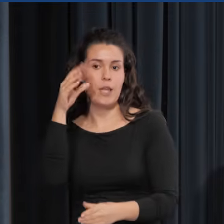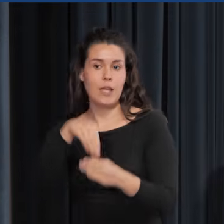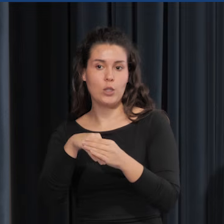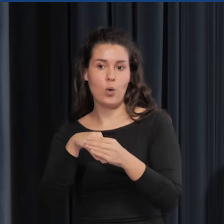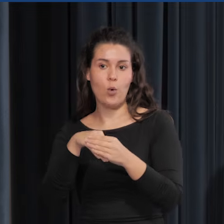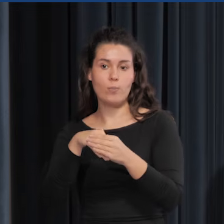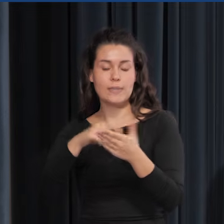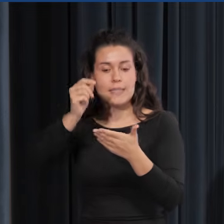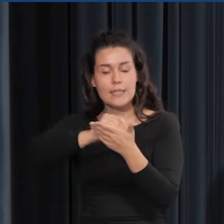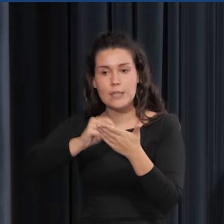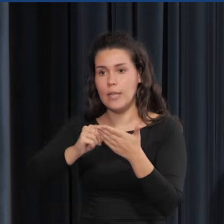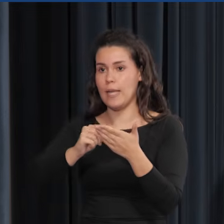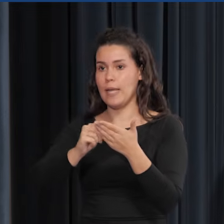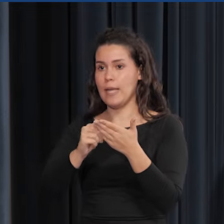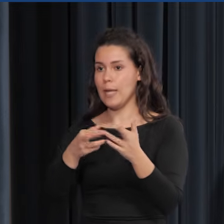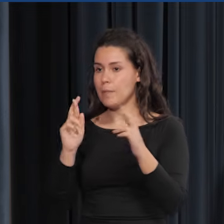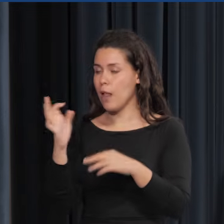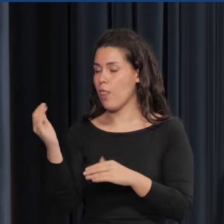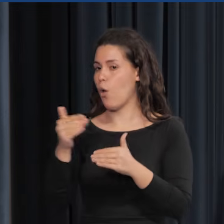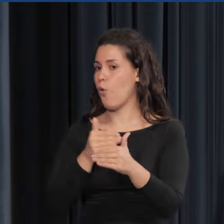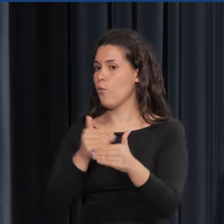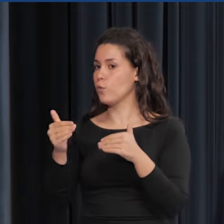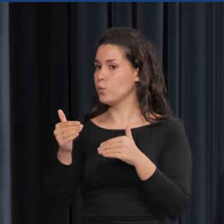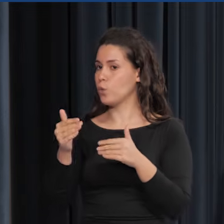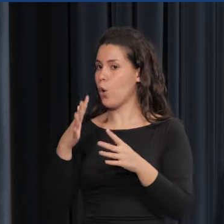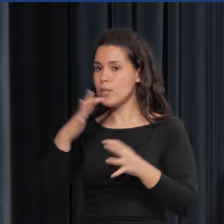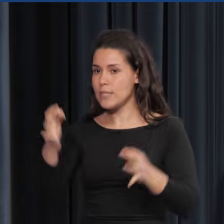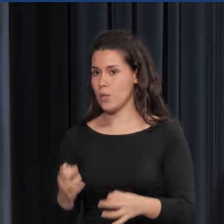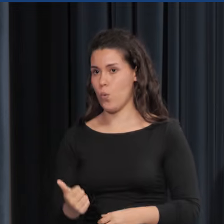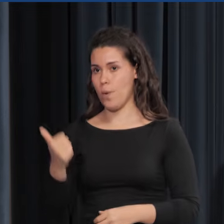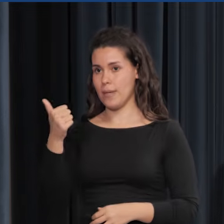mensajes de esperanza y de un futuro más seguro.